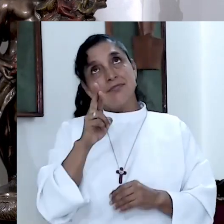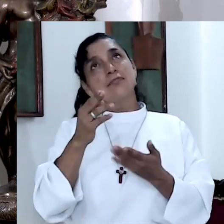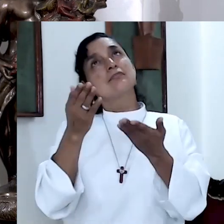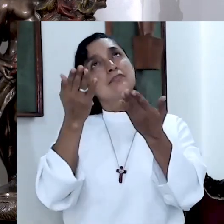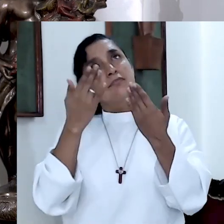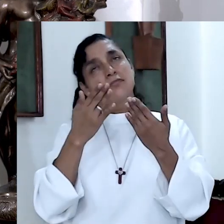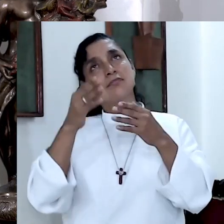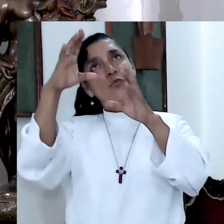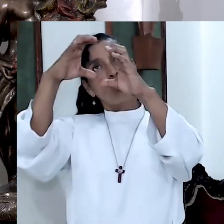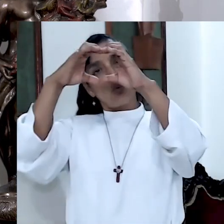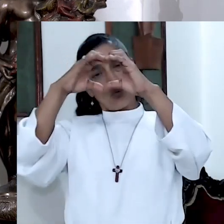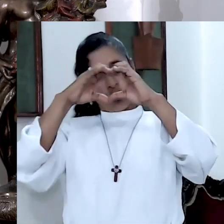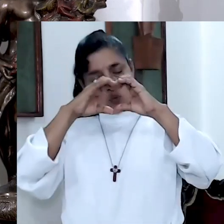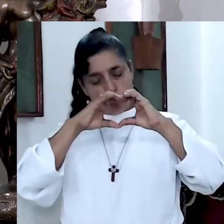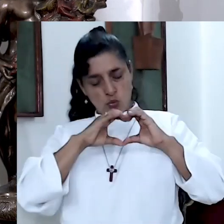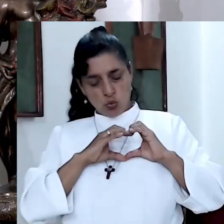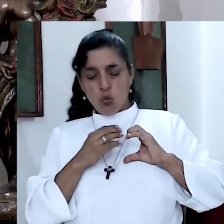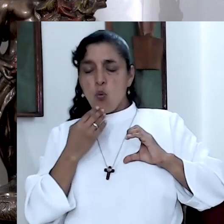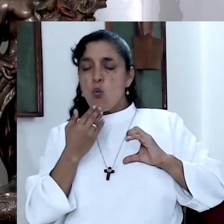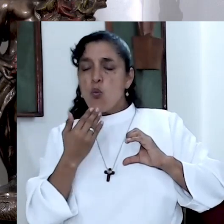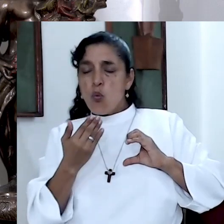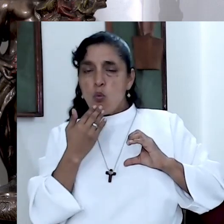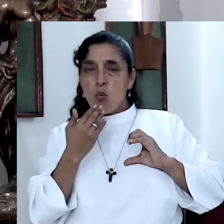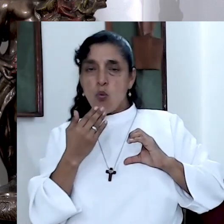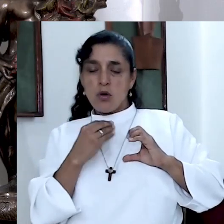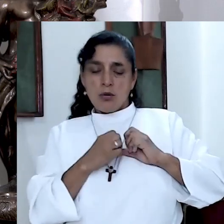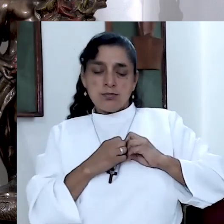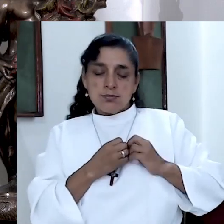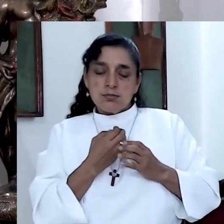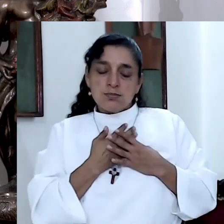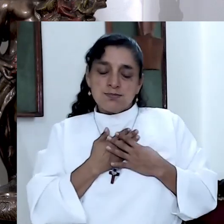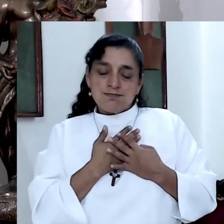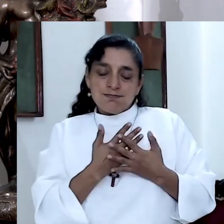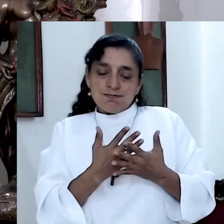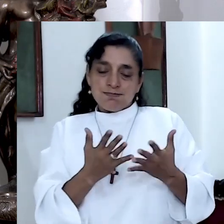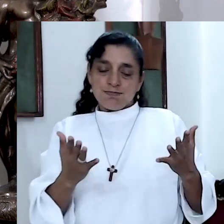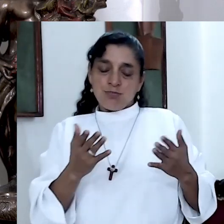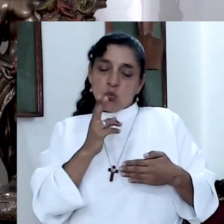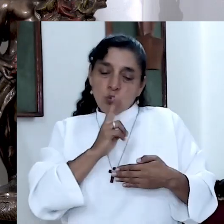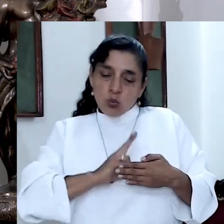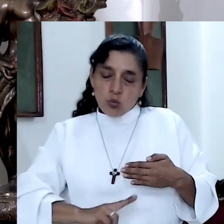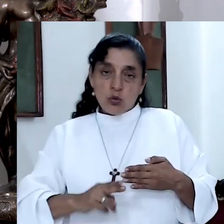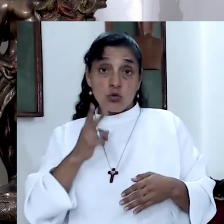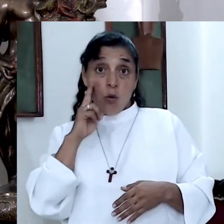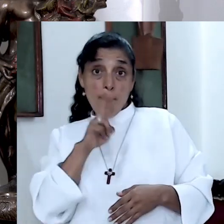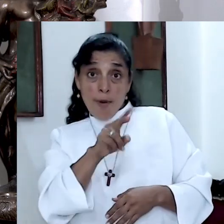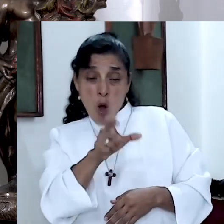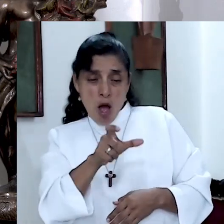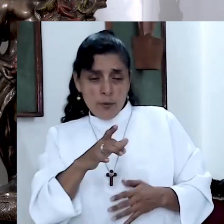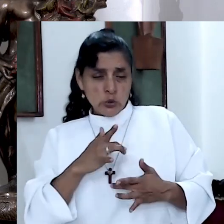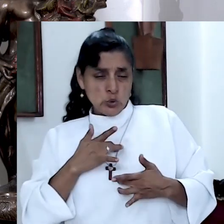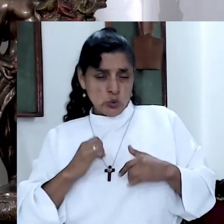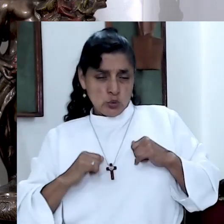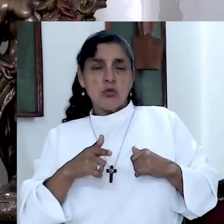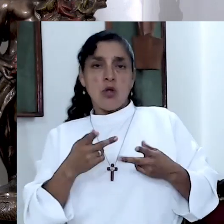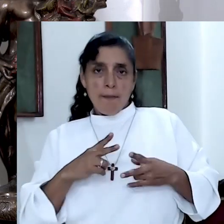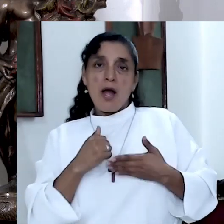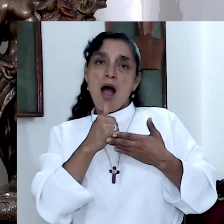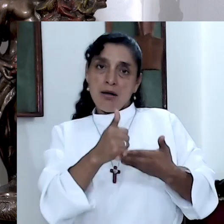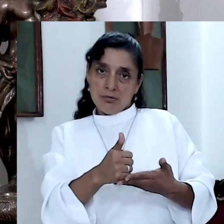un corazón bueno, generoso, un corazón sensible ante el dolor de los demás.